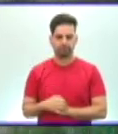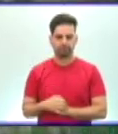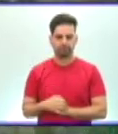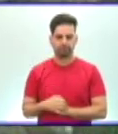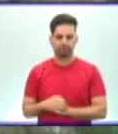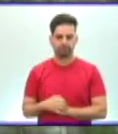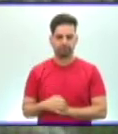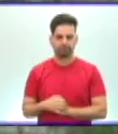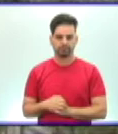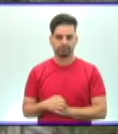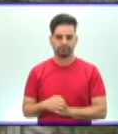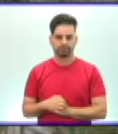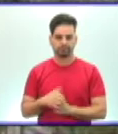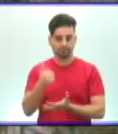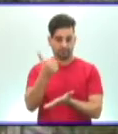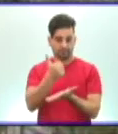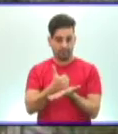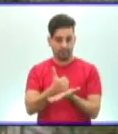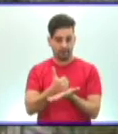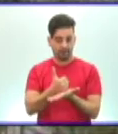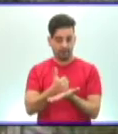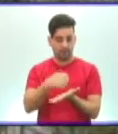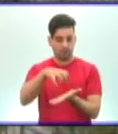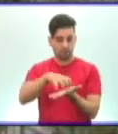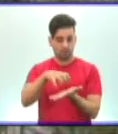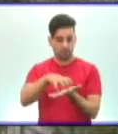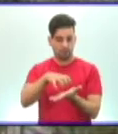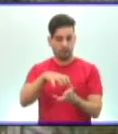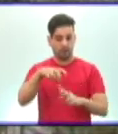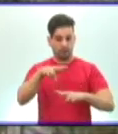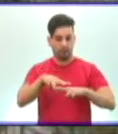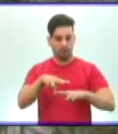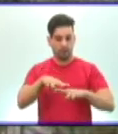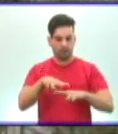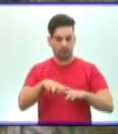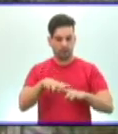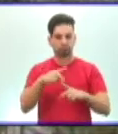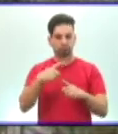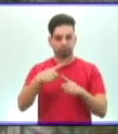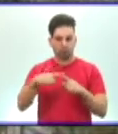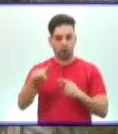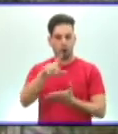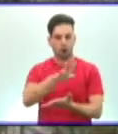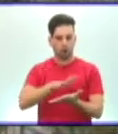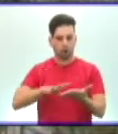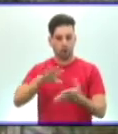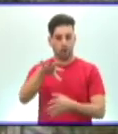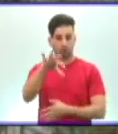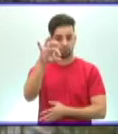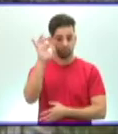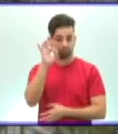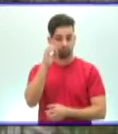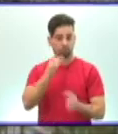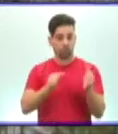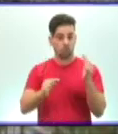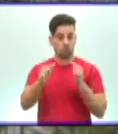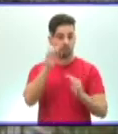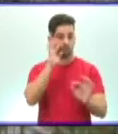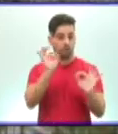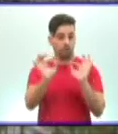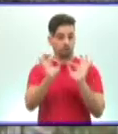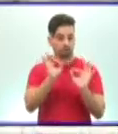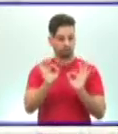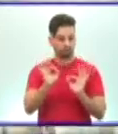La propia capital de la nación es otro de los lugares priorizados en la Tarea Vida. El litoral norte de la